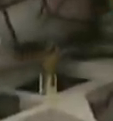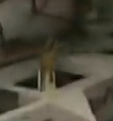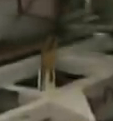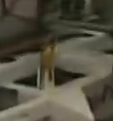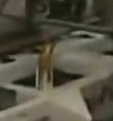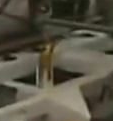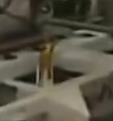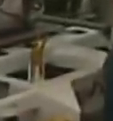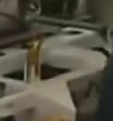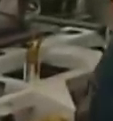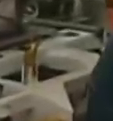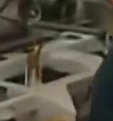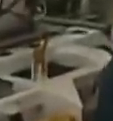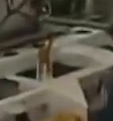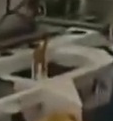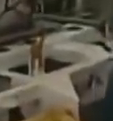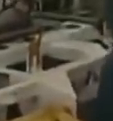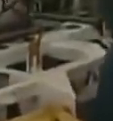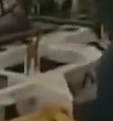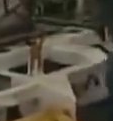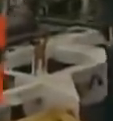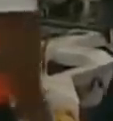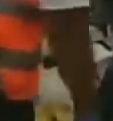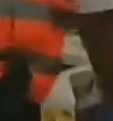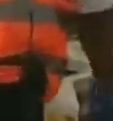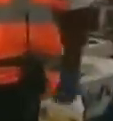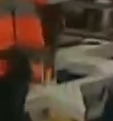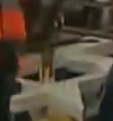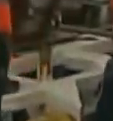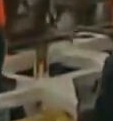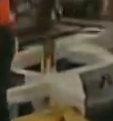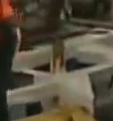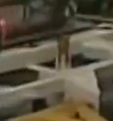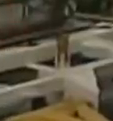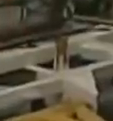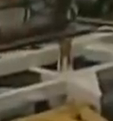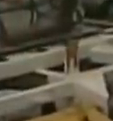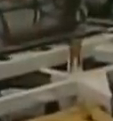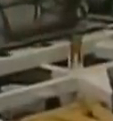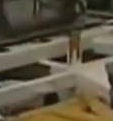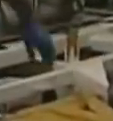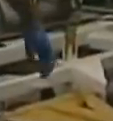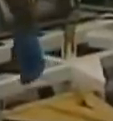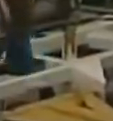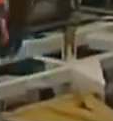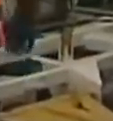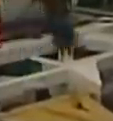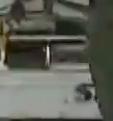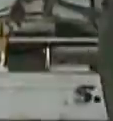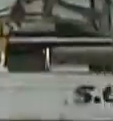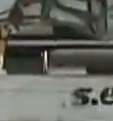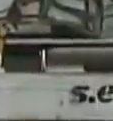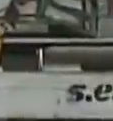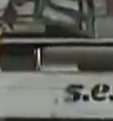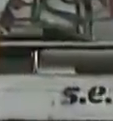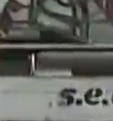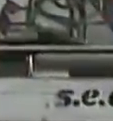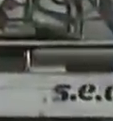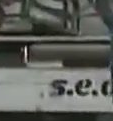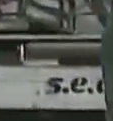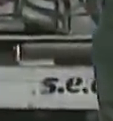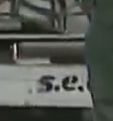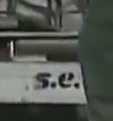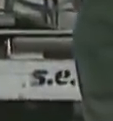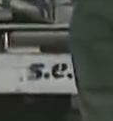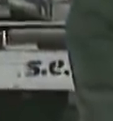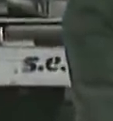a suelo venezolano de las primeras 100.000 dosis de la Sputnik V que llegan y que forman parte de ese contrato firmado con